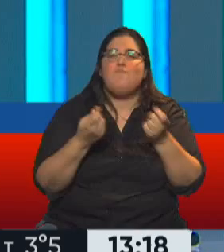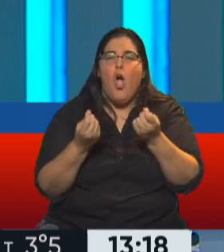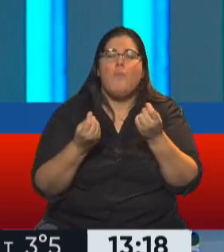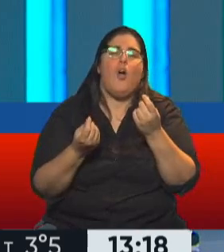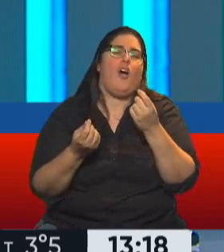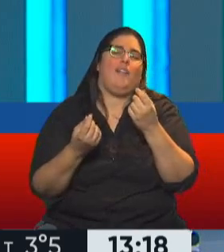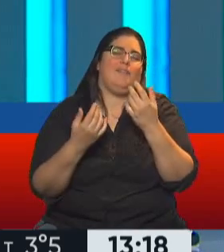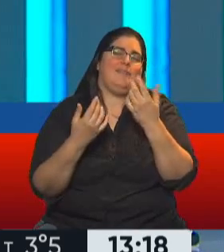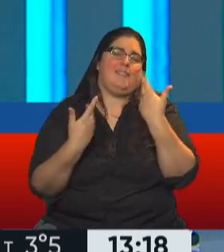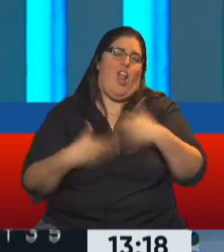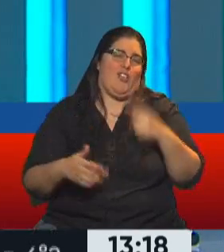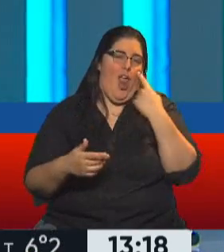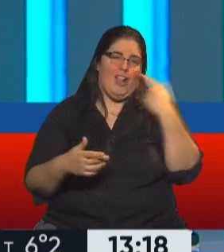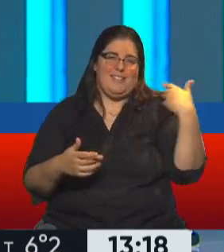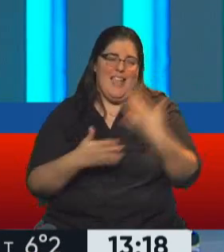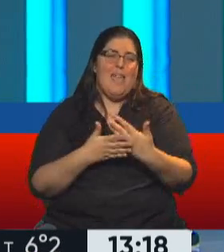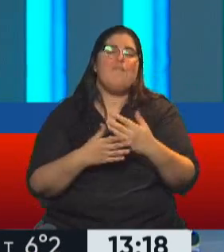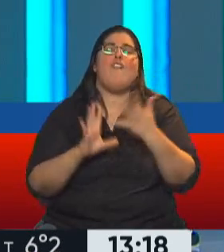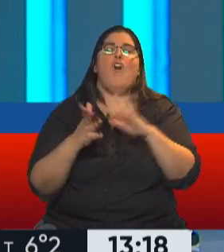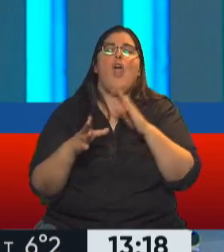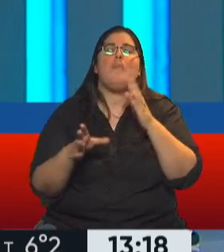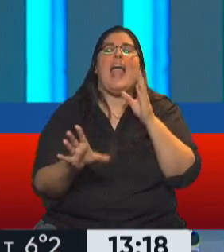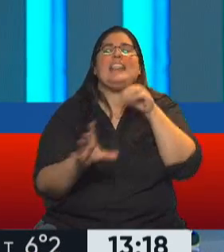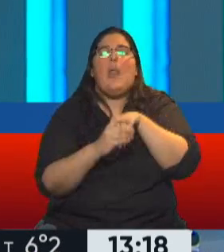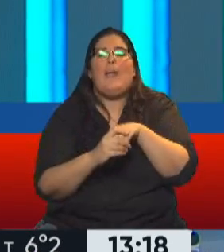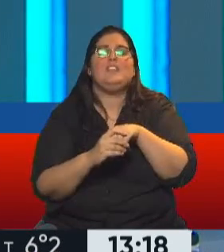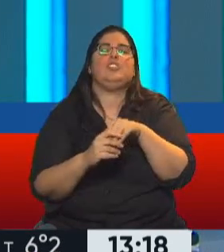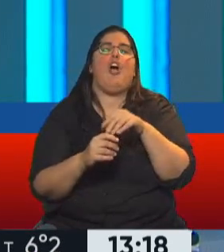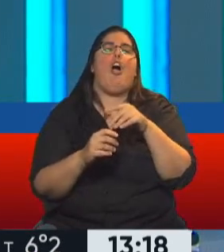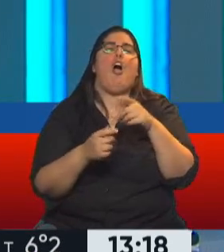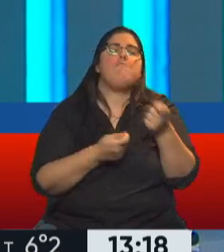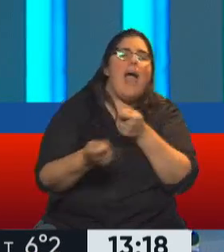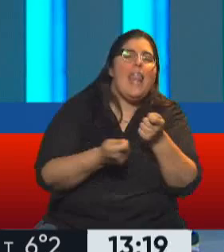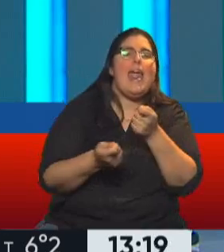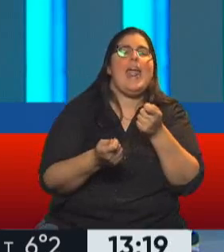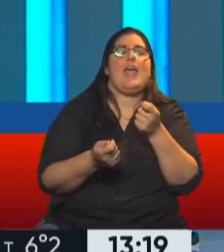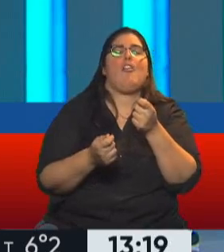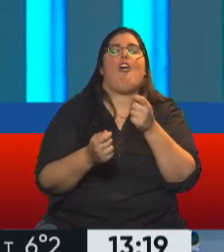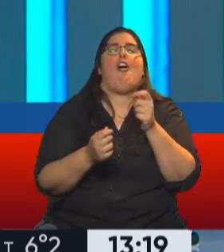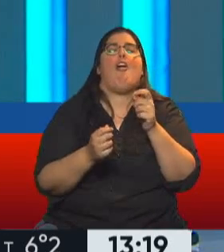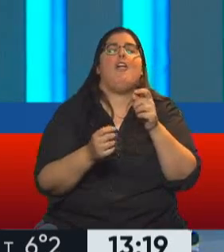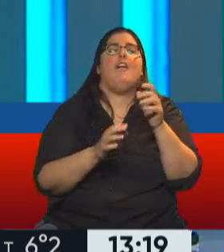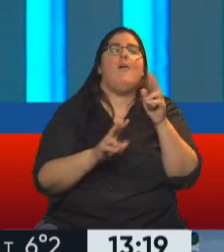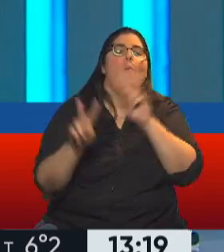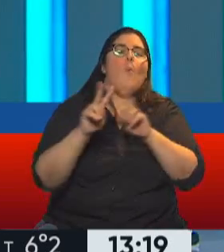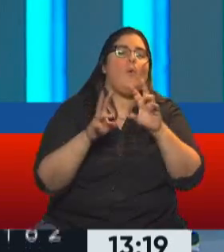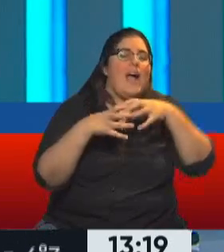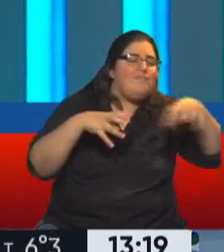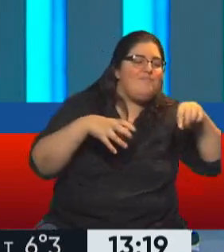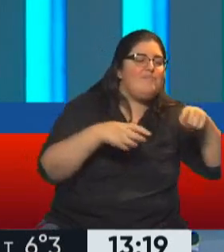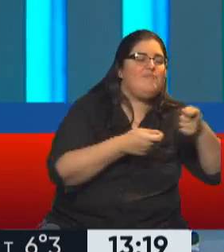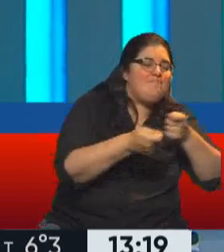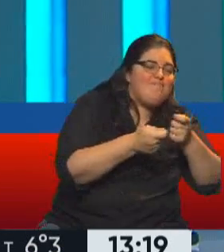de la USAID y las distintas formas de intervención, de aporte, de manejo de sectores de la oposición, de